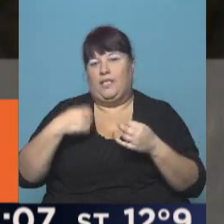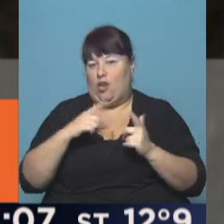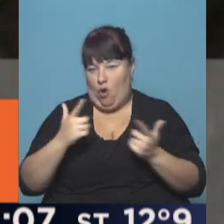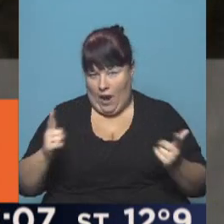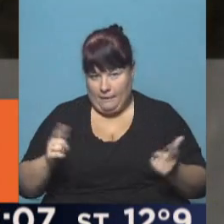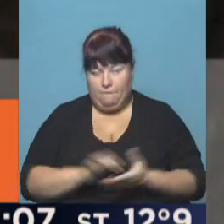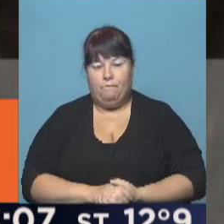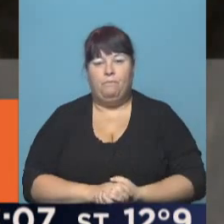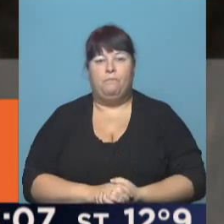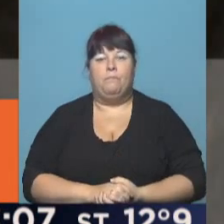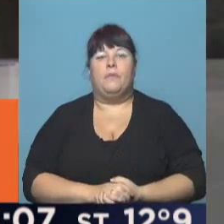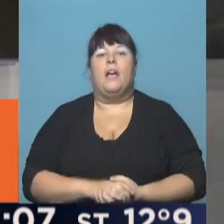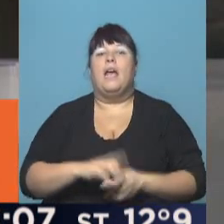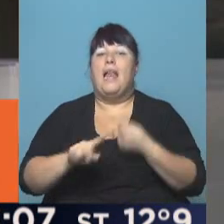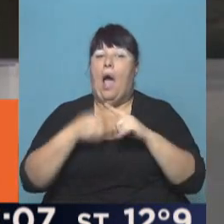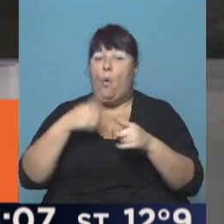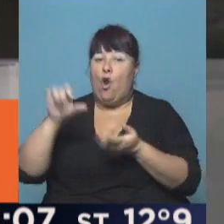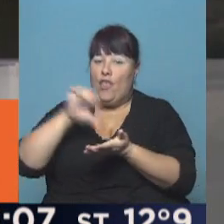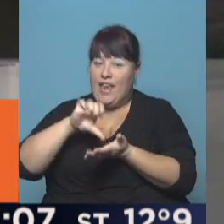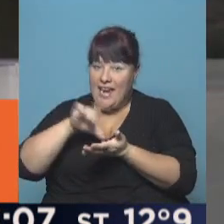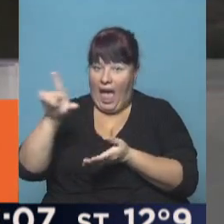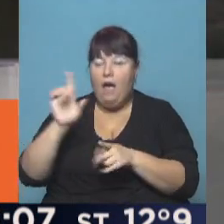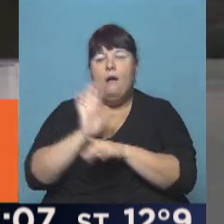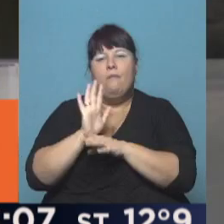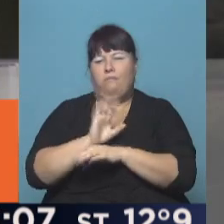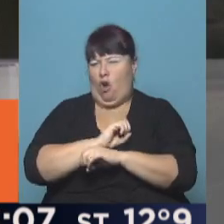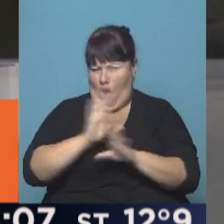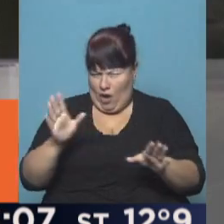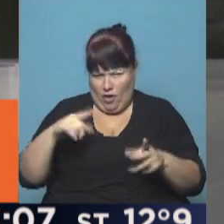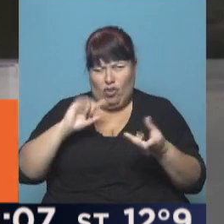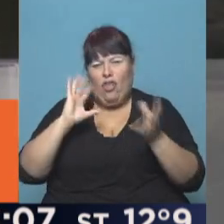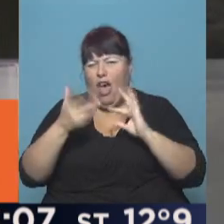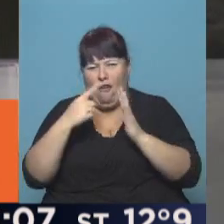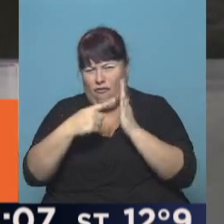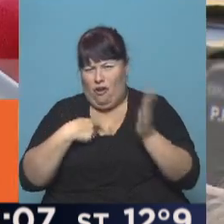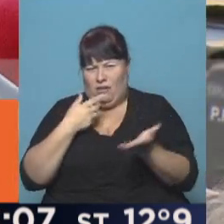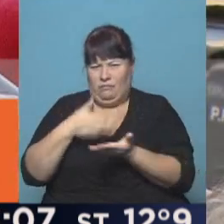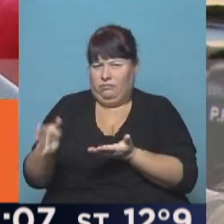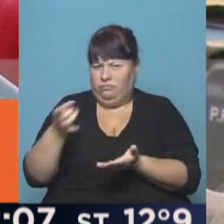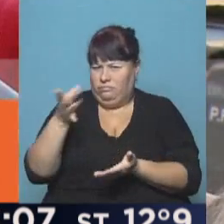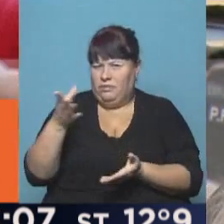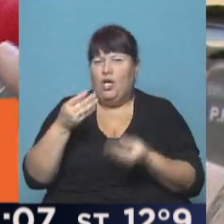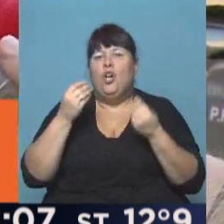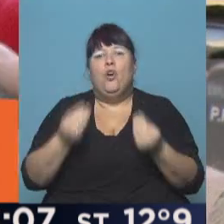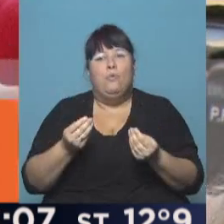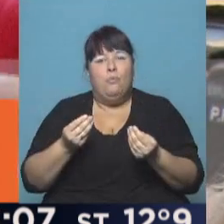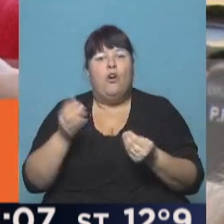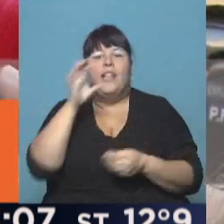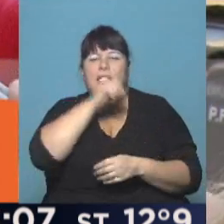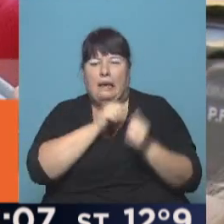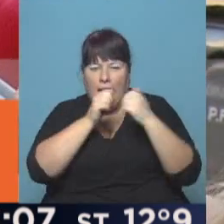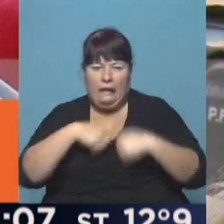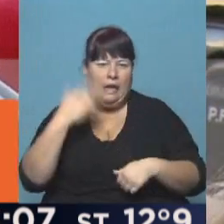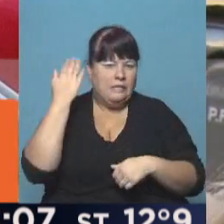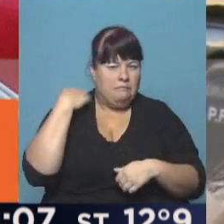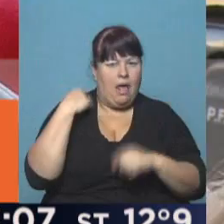tenemos. El pacto con Irán era algo despreciable desde todo punto de vista, porque se hizo en secreto